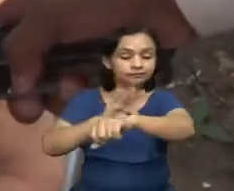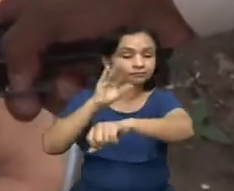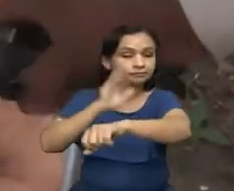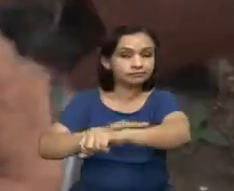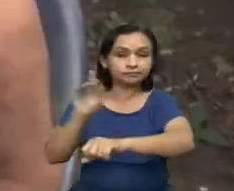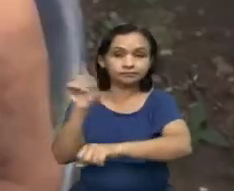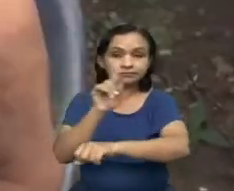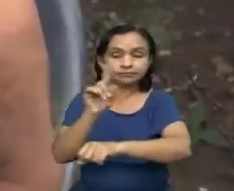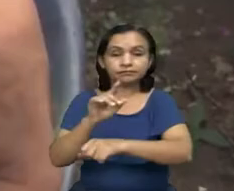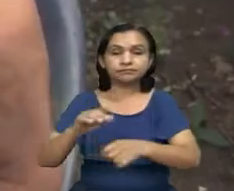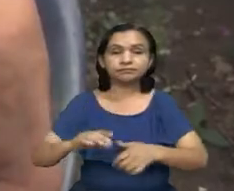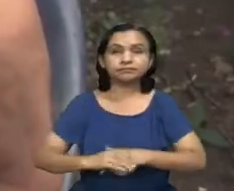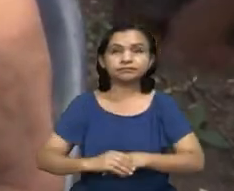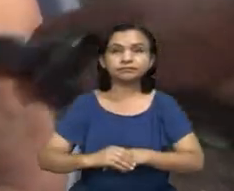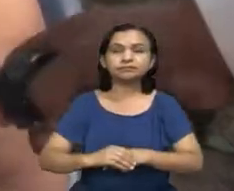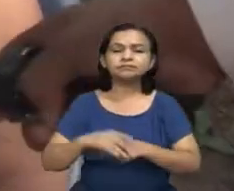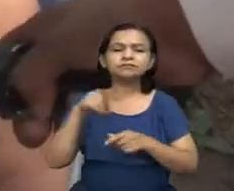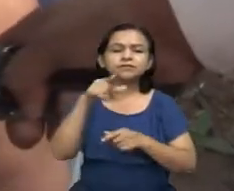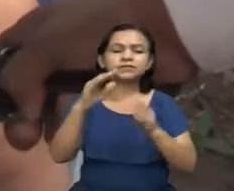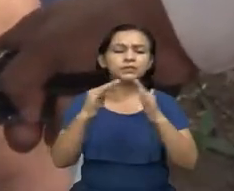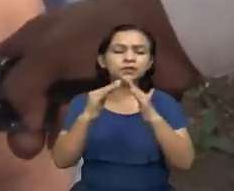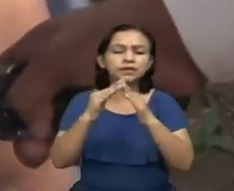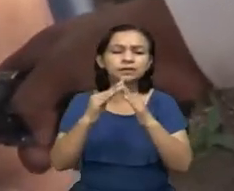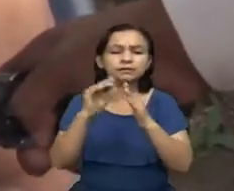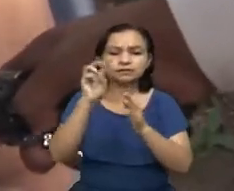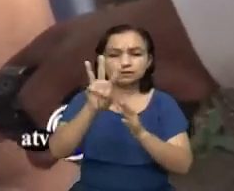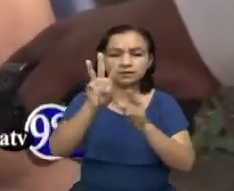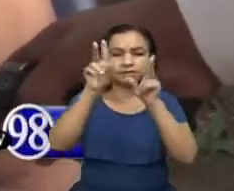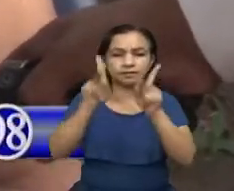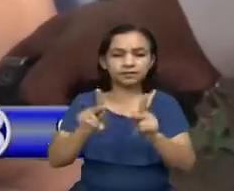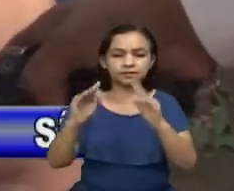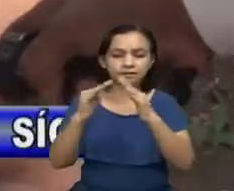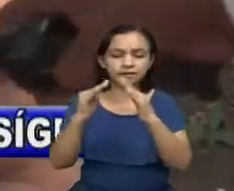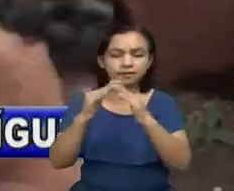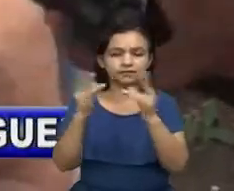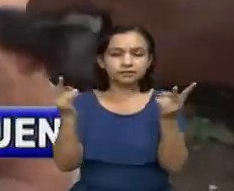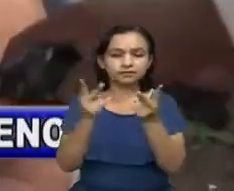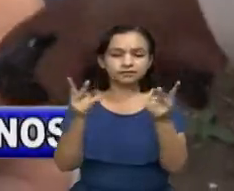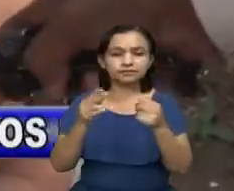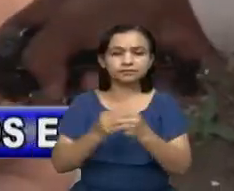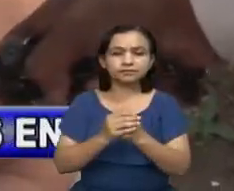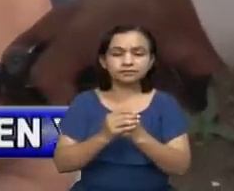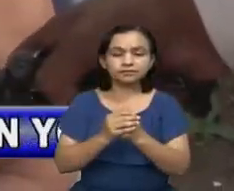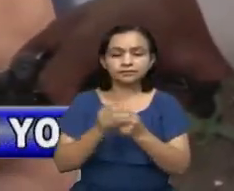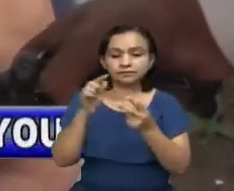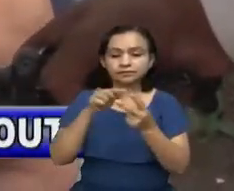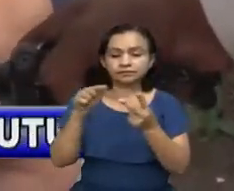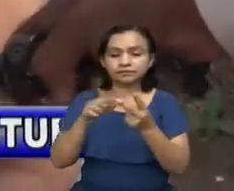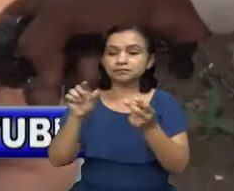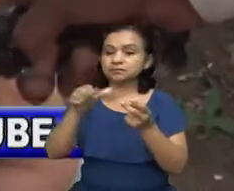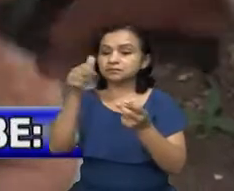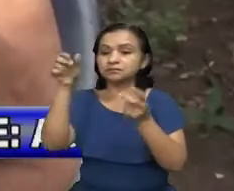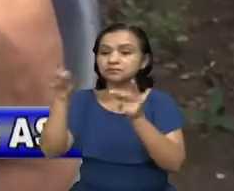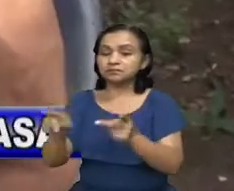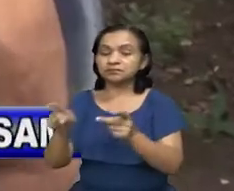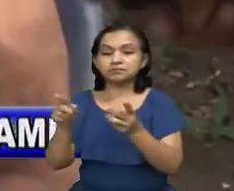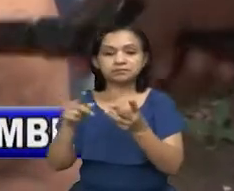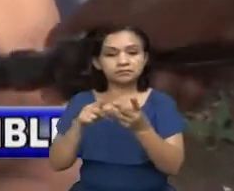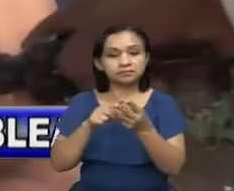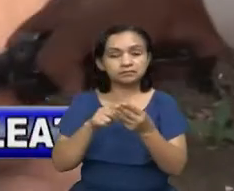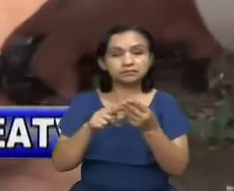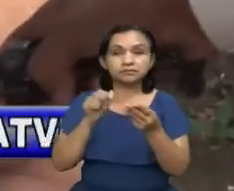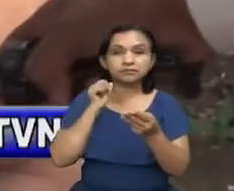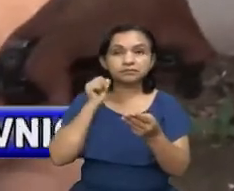piquen. ¿Cuántas personas viven en este lugar? Tres. ¿Tres? Sí, tres adultos. ¿Tres, dos? Y otro más, otro muchacho. ¿Dos adultos